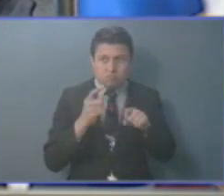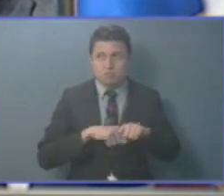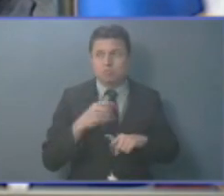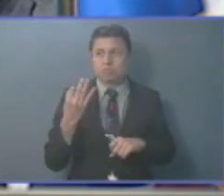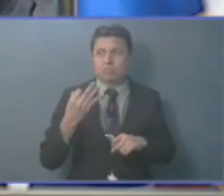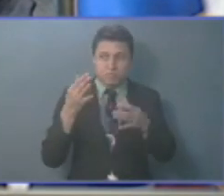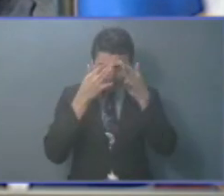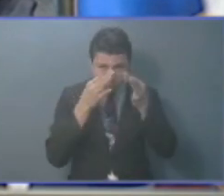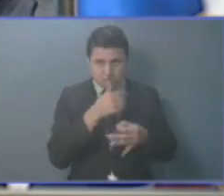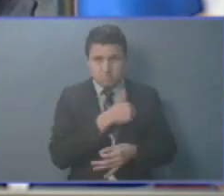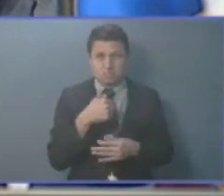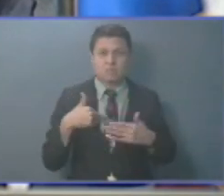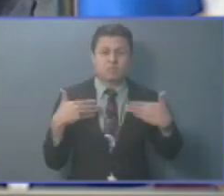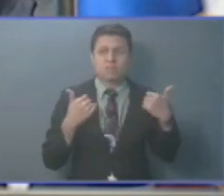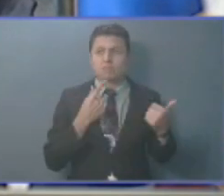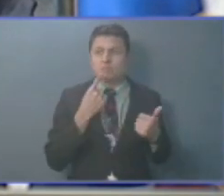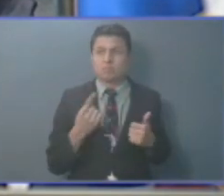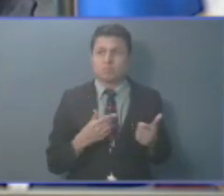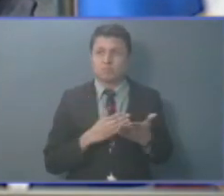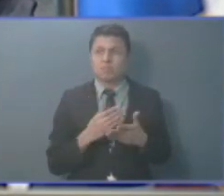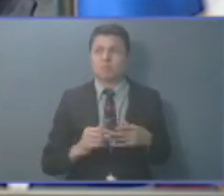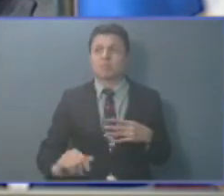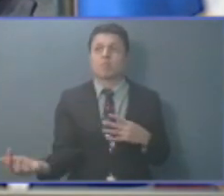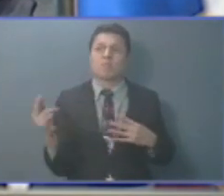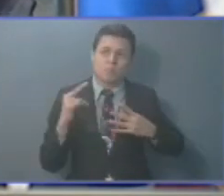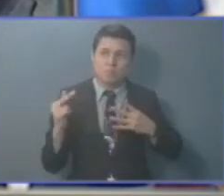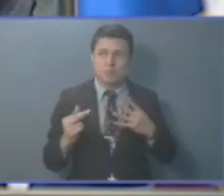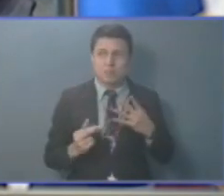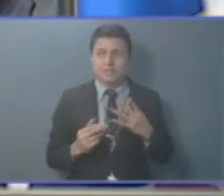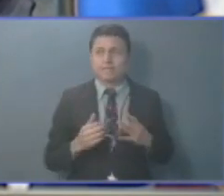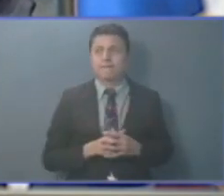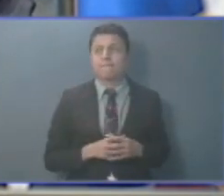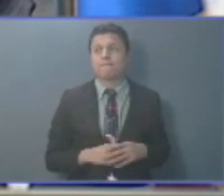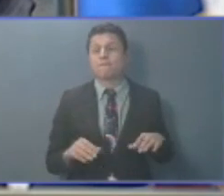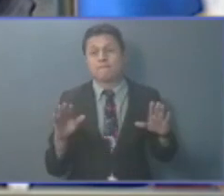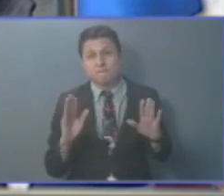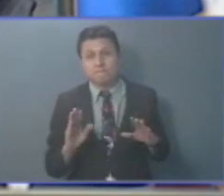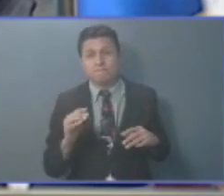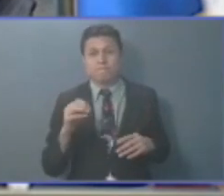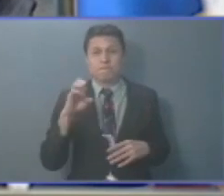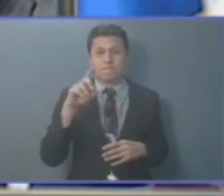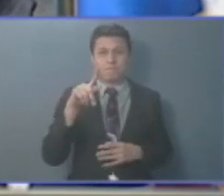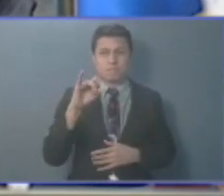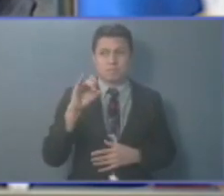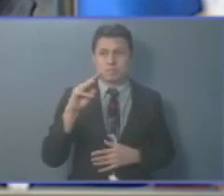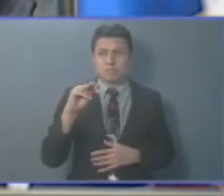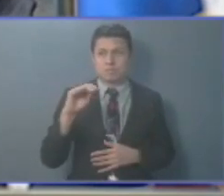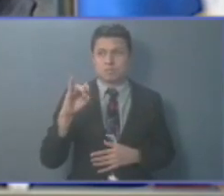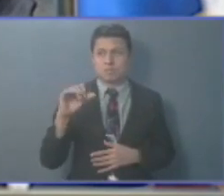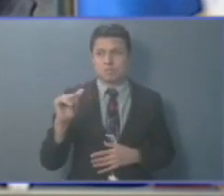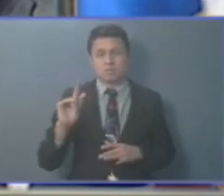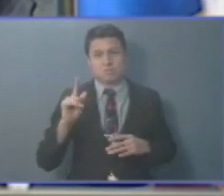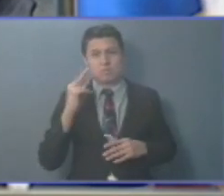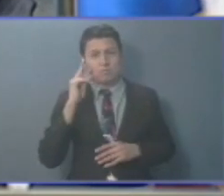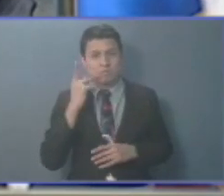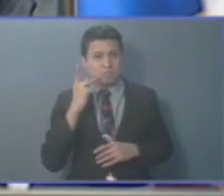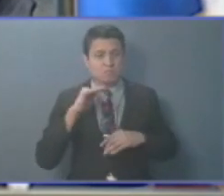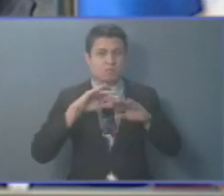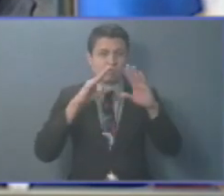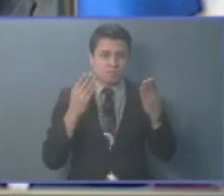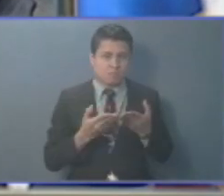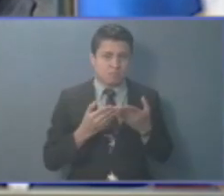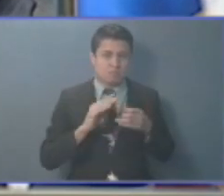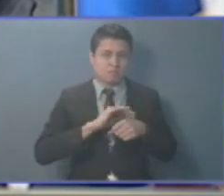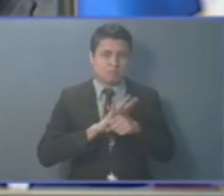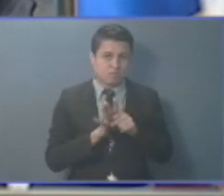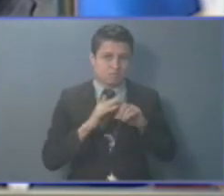que lo determine el Ministerio, de acuerdo con los respectivos reglamentos. Y en el caso de epidemia, ya no se diga en una mundial mejor conocida como pandemia,